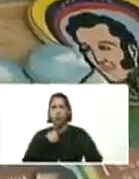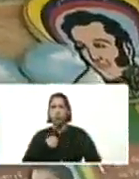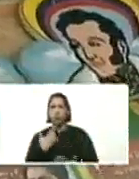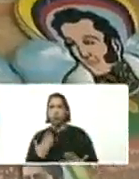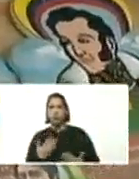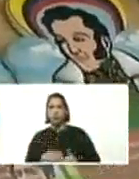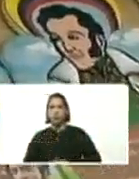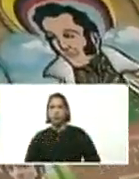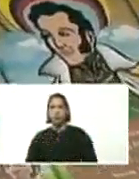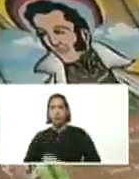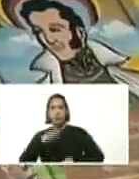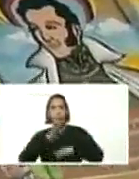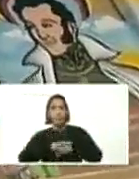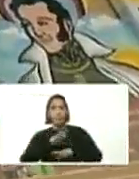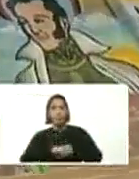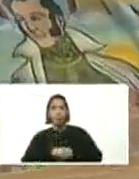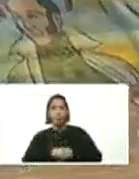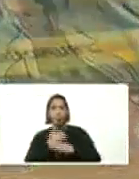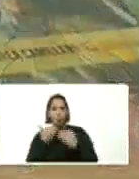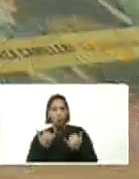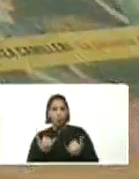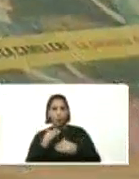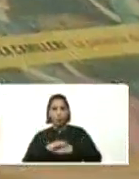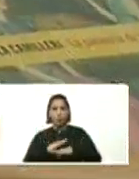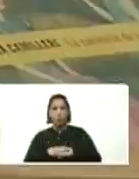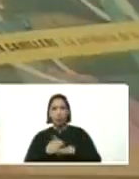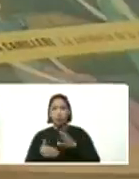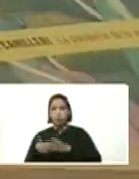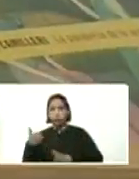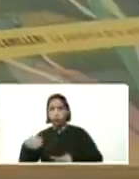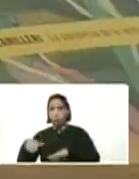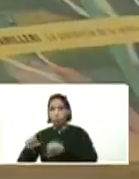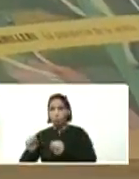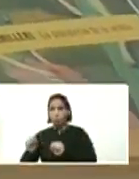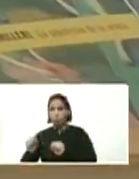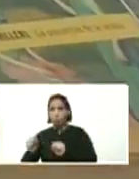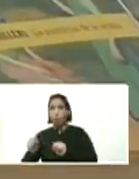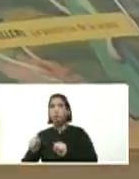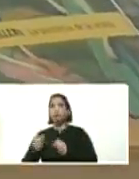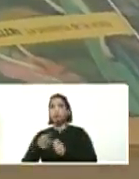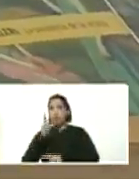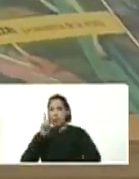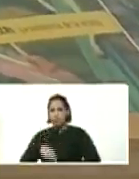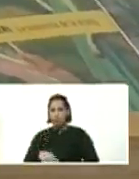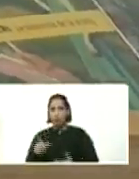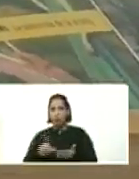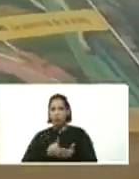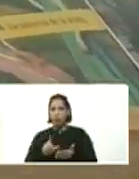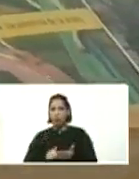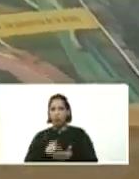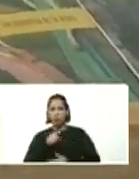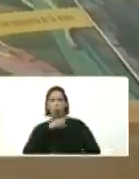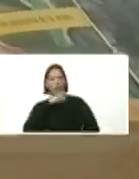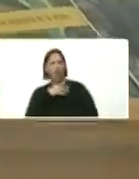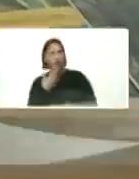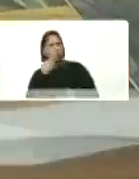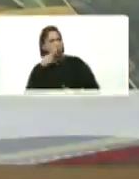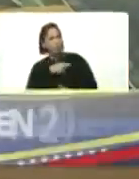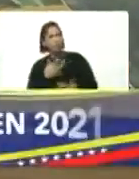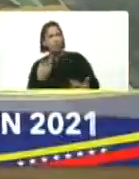lo que nos sucedió y lo que nos está sucediendo. Salir de la colonia, Vladimir Acosta, me lo llevo. Mira, tú me estás hablando eso y yo estoy viendo